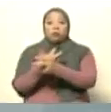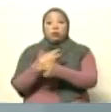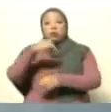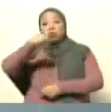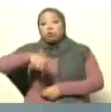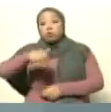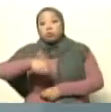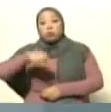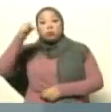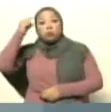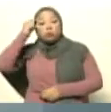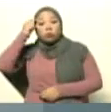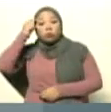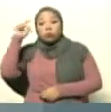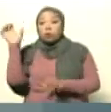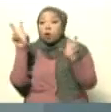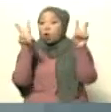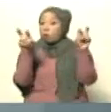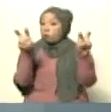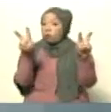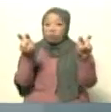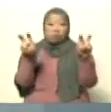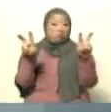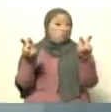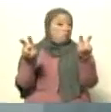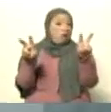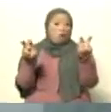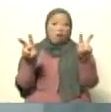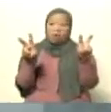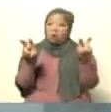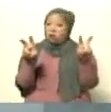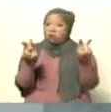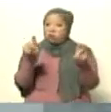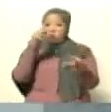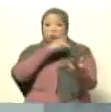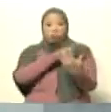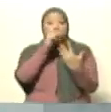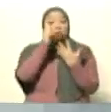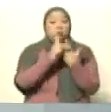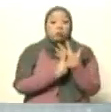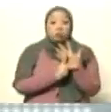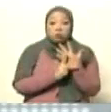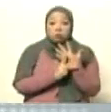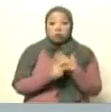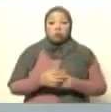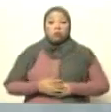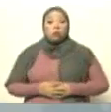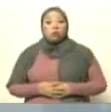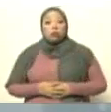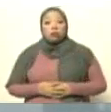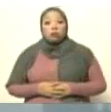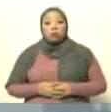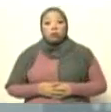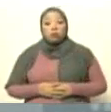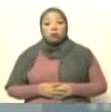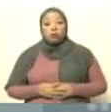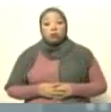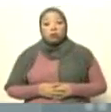ahora no es nuevo para nosotros, lo hemos vivido durante estos 20 años y un poco más.